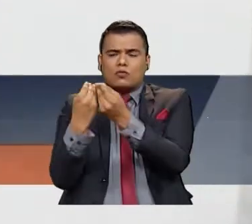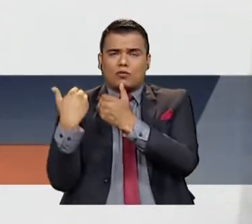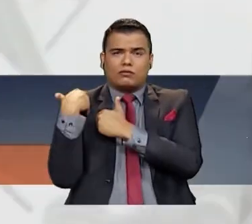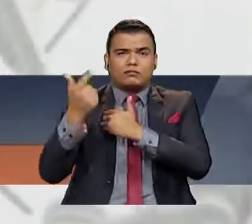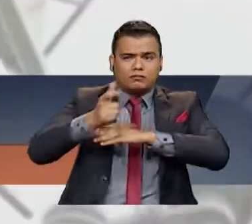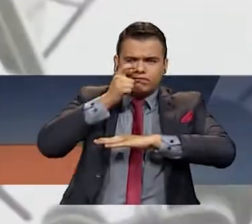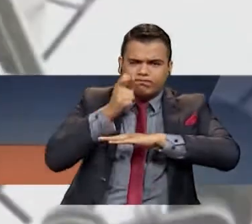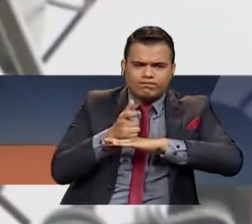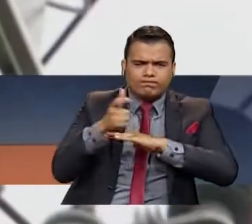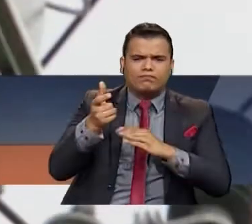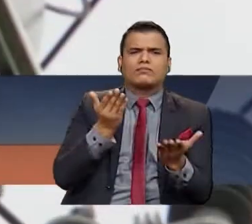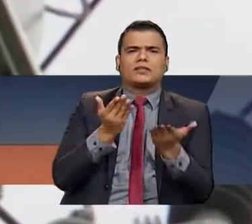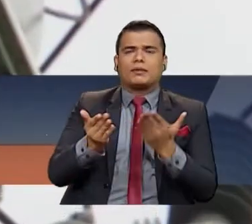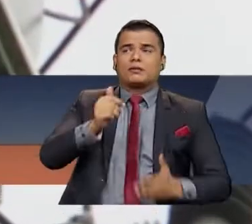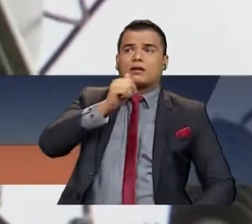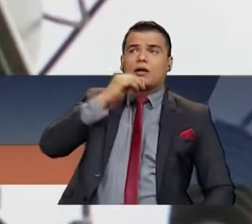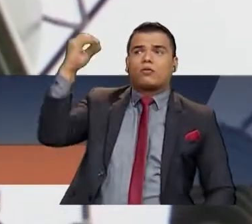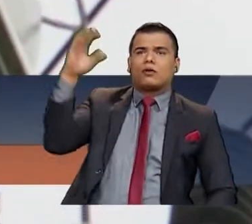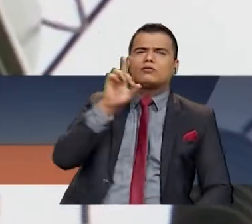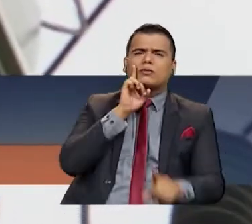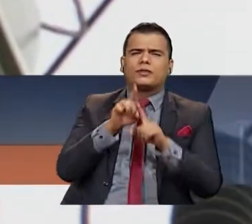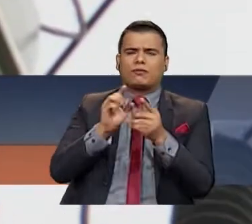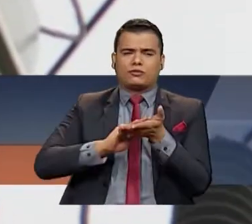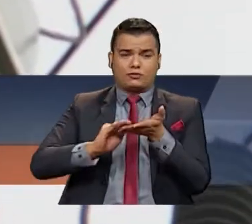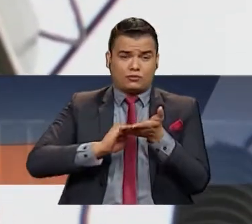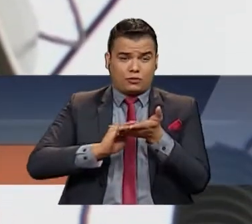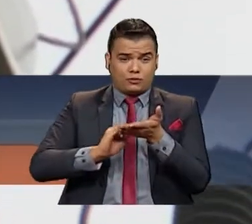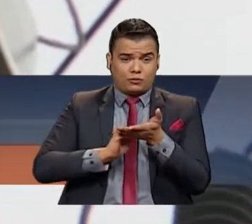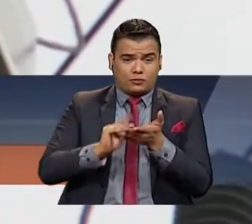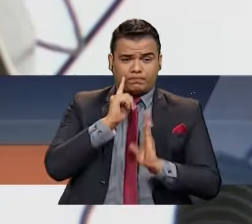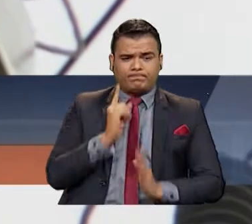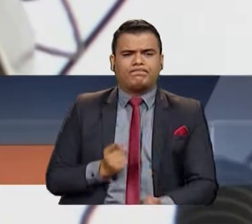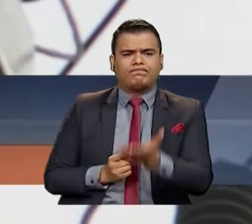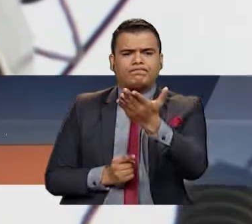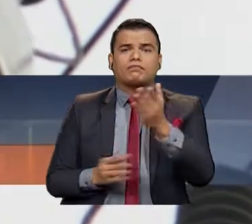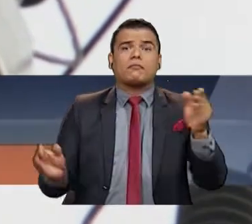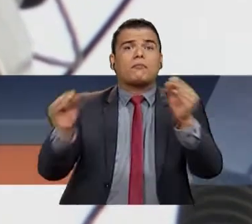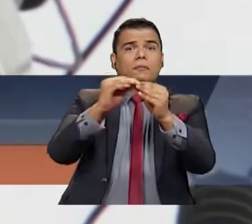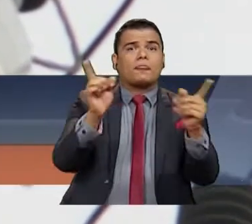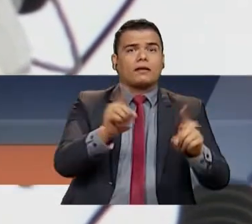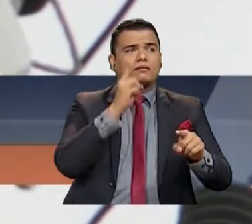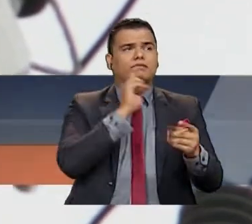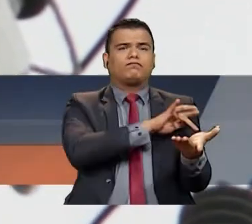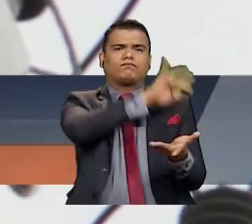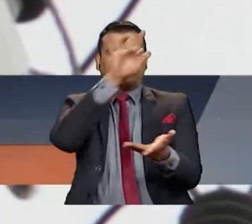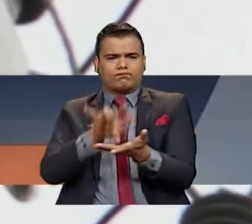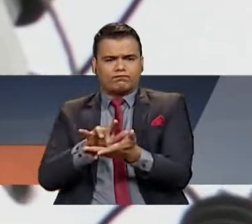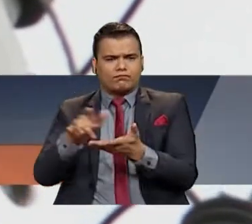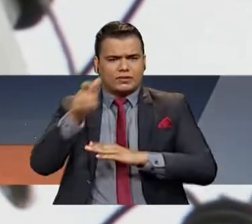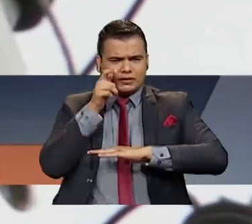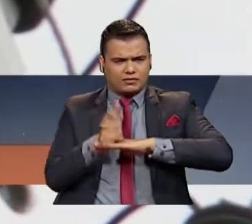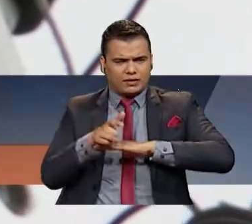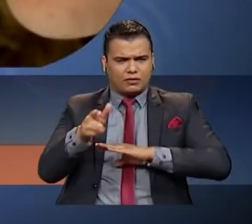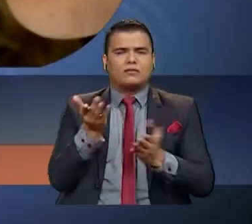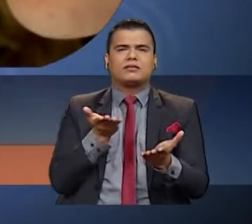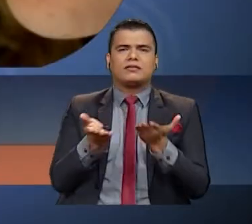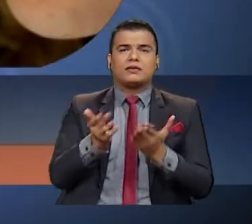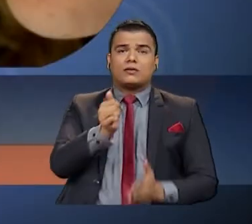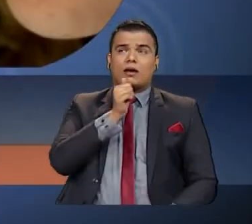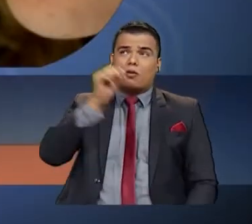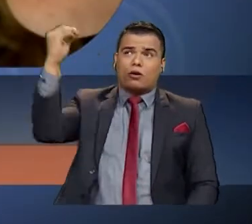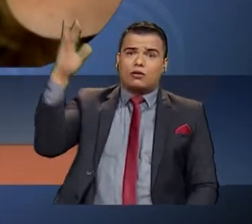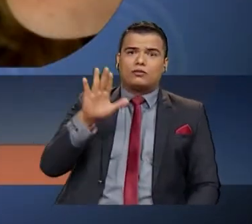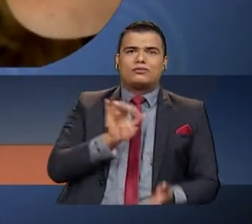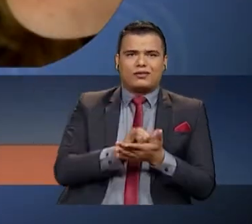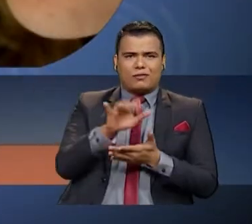Servicios Públicos en busca de una salida a la problemática. Vamos a solicitar la presencia de la Superintendencia de Servicios Públicos domiciliarios